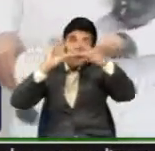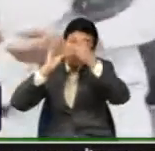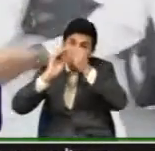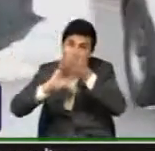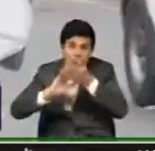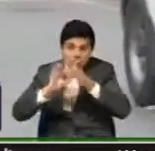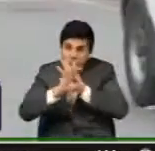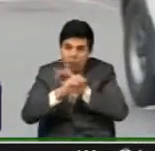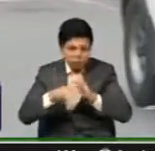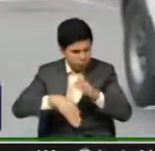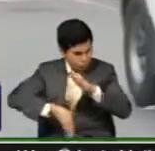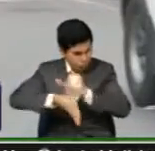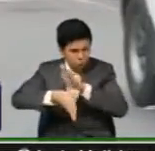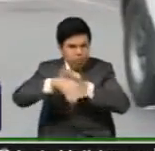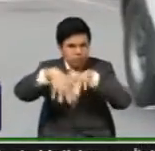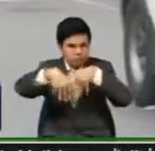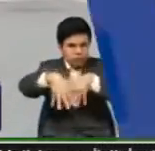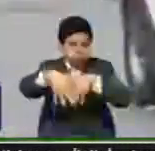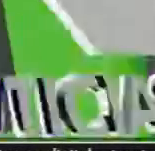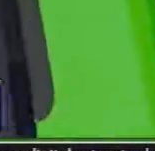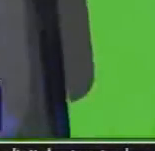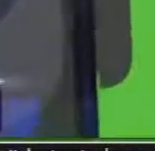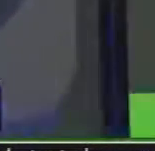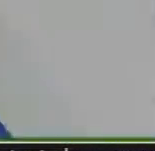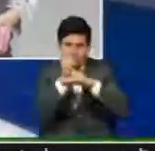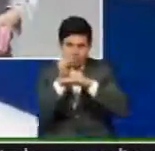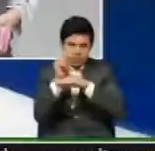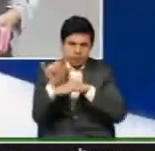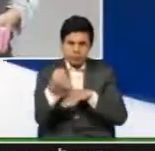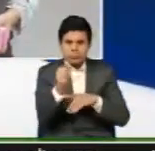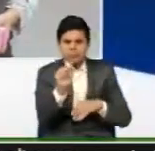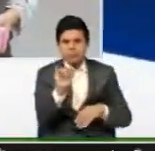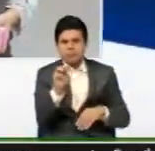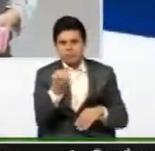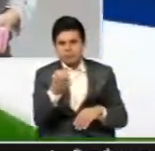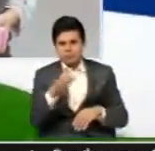solución. Esa es toda la información con la cámara de Jaime Rojas, Paola Romero, Oriente Noticias.